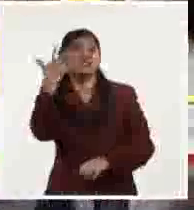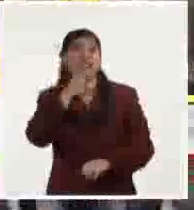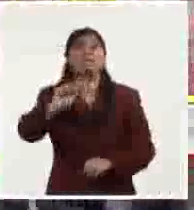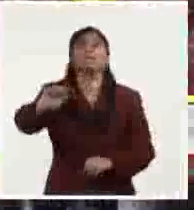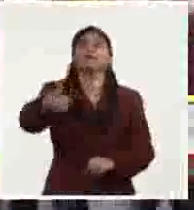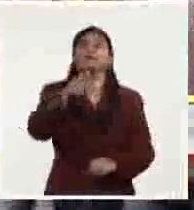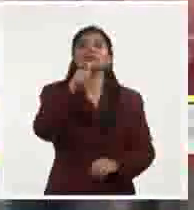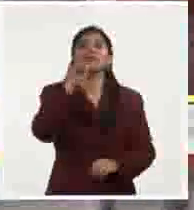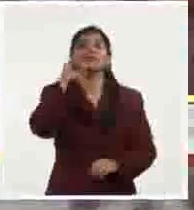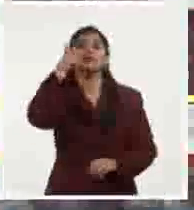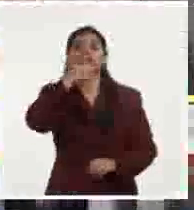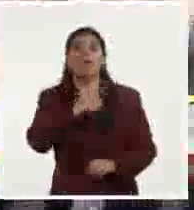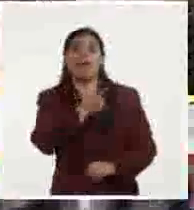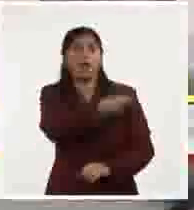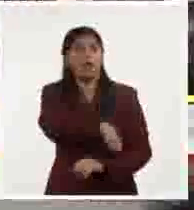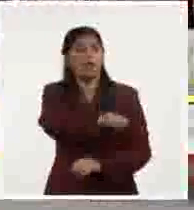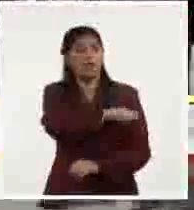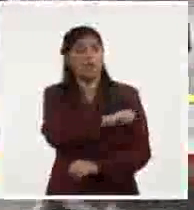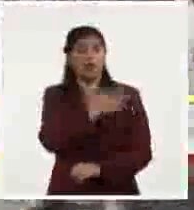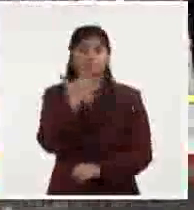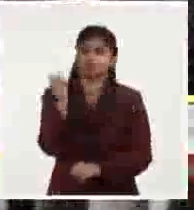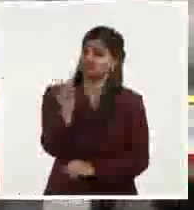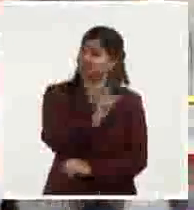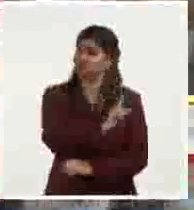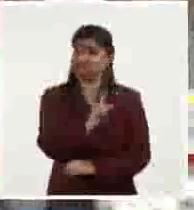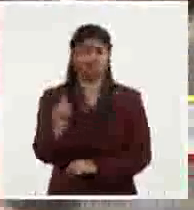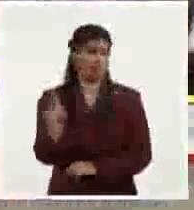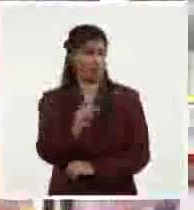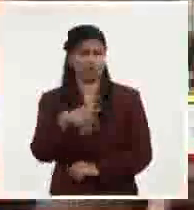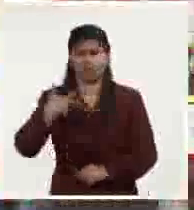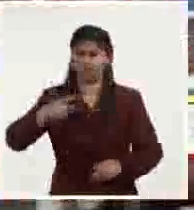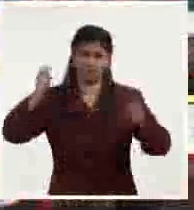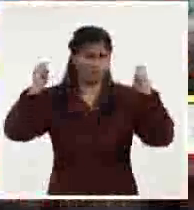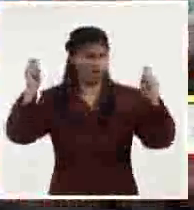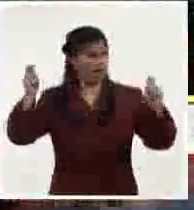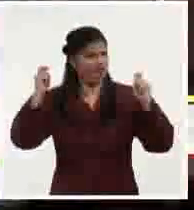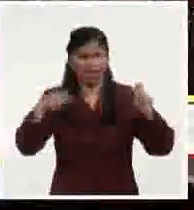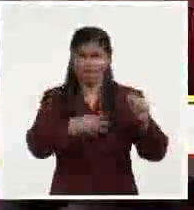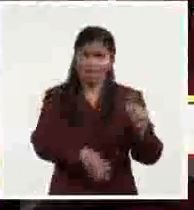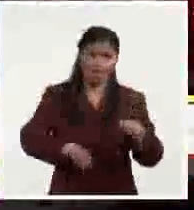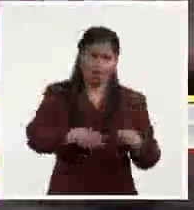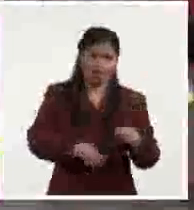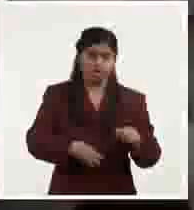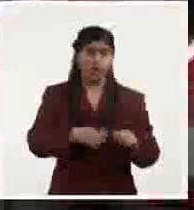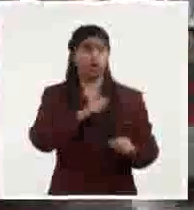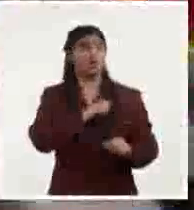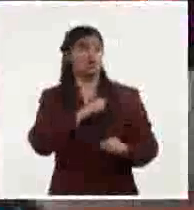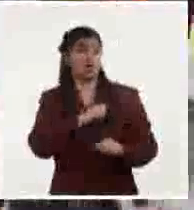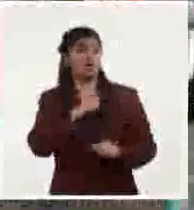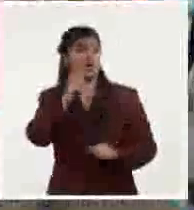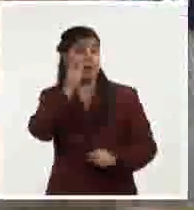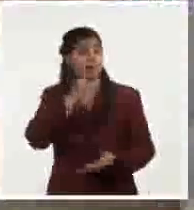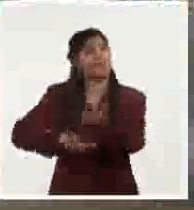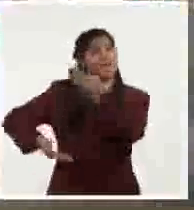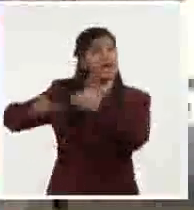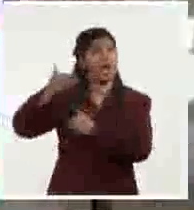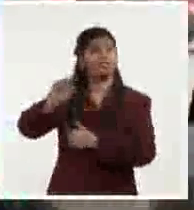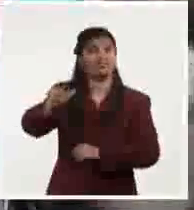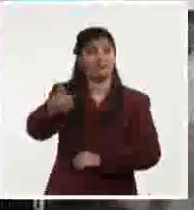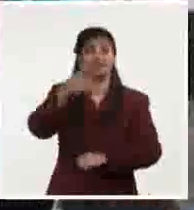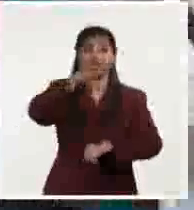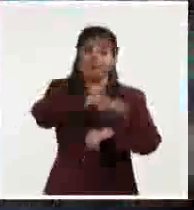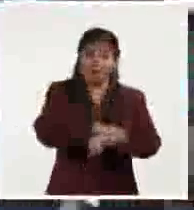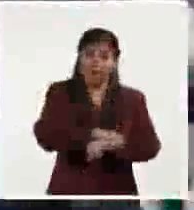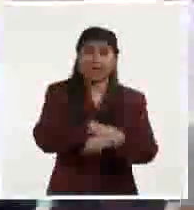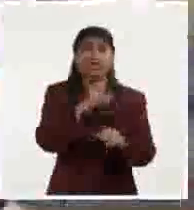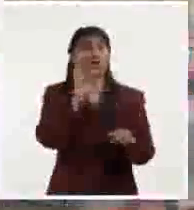cierre del Congreso, la creación de una asamblea constituyente y la liberación del exmandatario Pedro Castillo, quien se encuentra en prisión